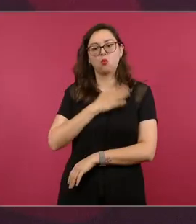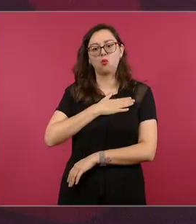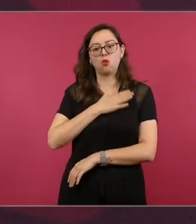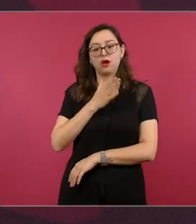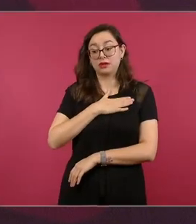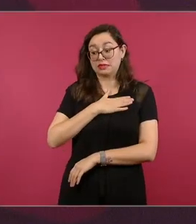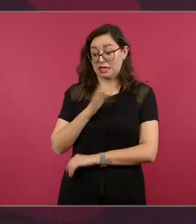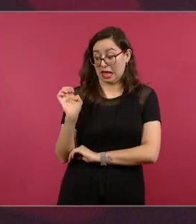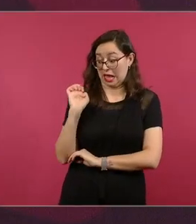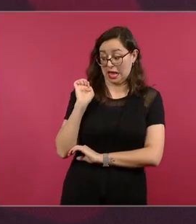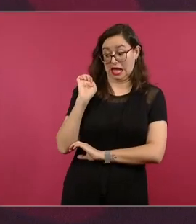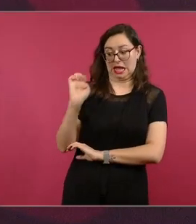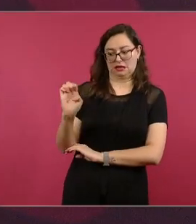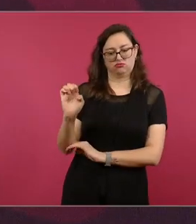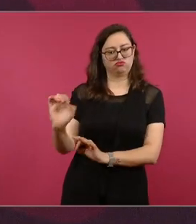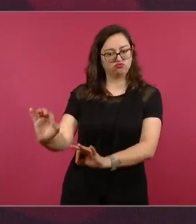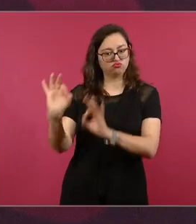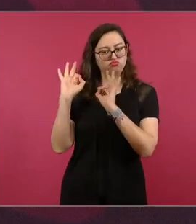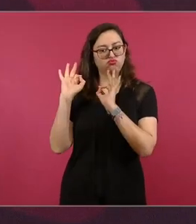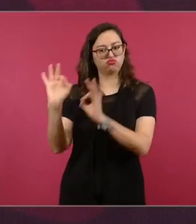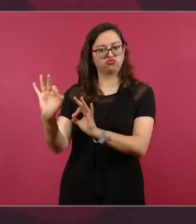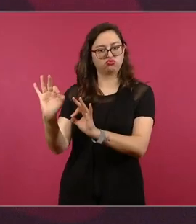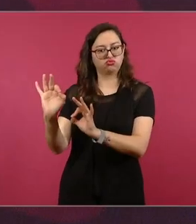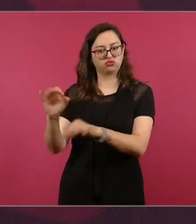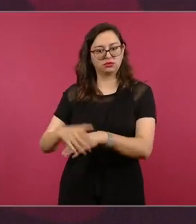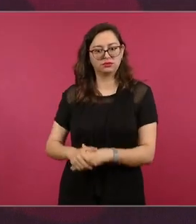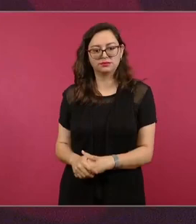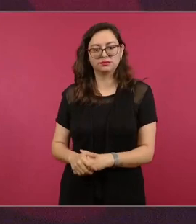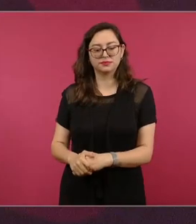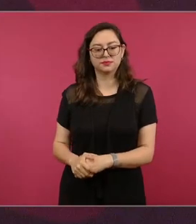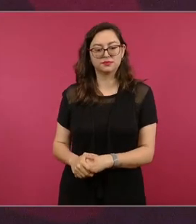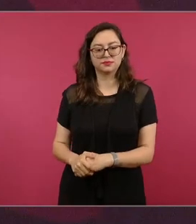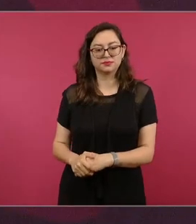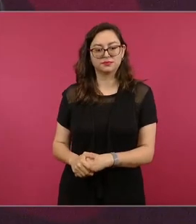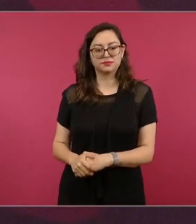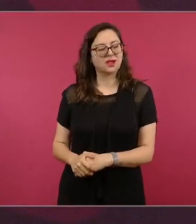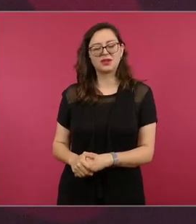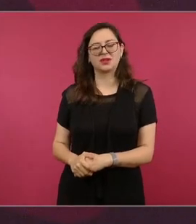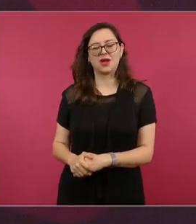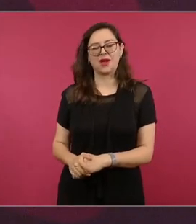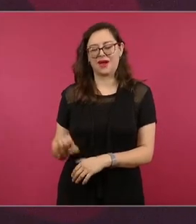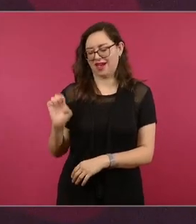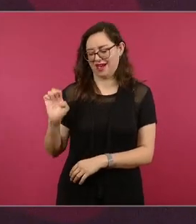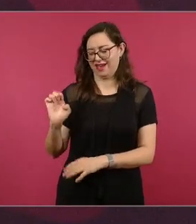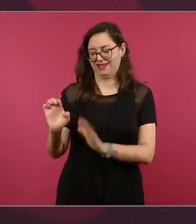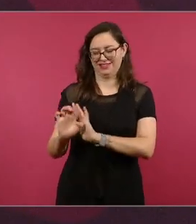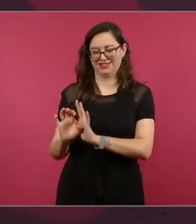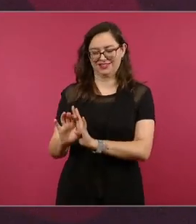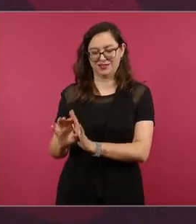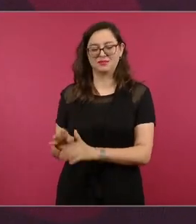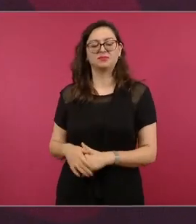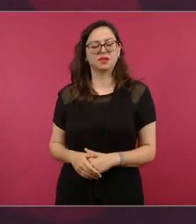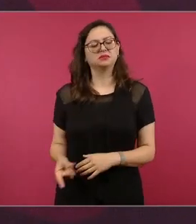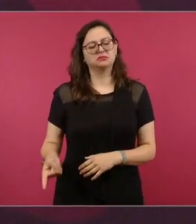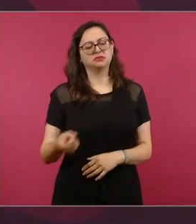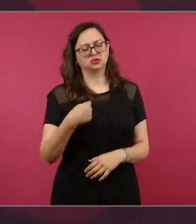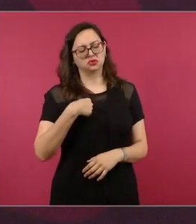excelente no existía eso no eran cuatro pero sí tienen B